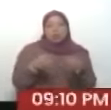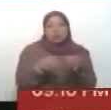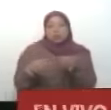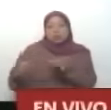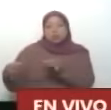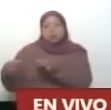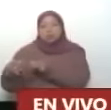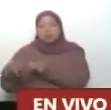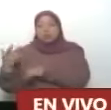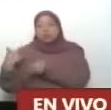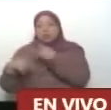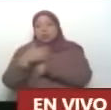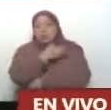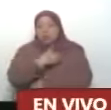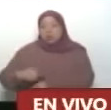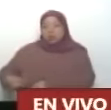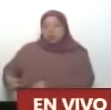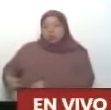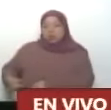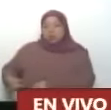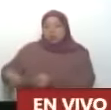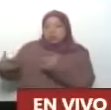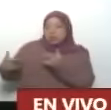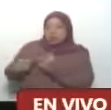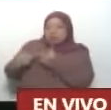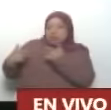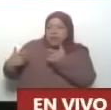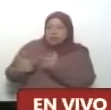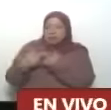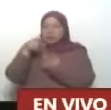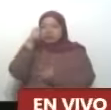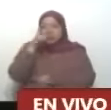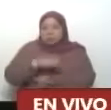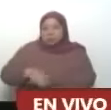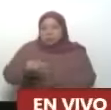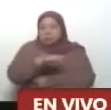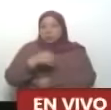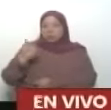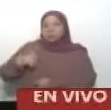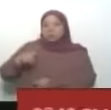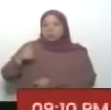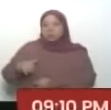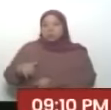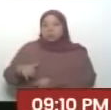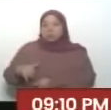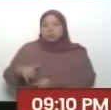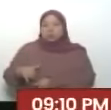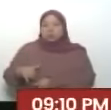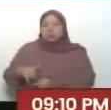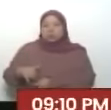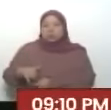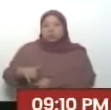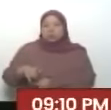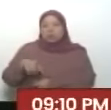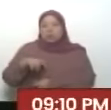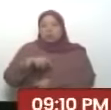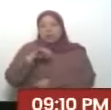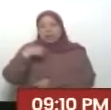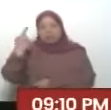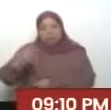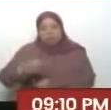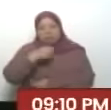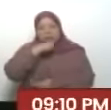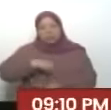el caudillismo terrateniente, los enfrentamientos después de que le dieron una patada a San Martín,